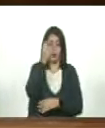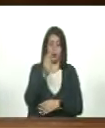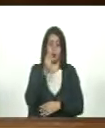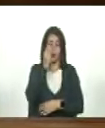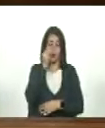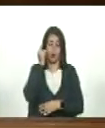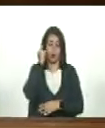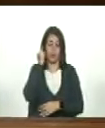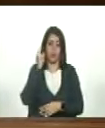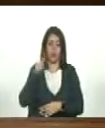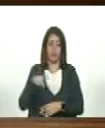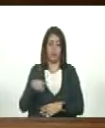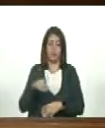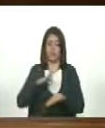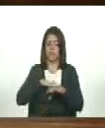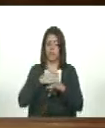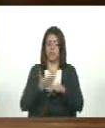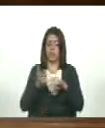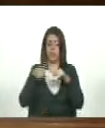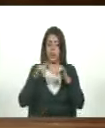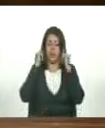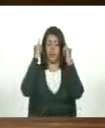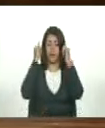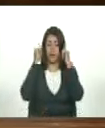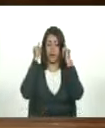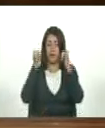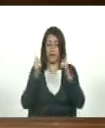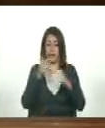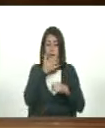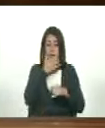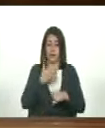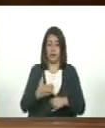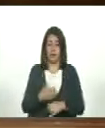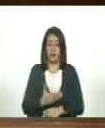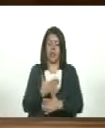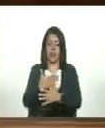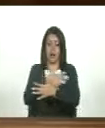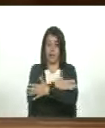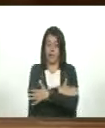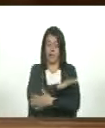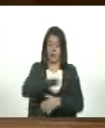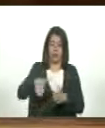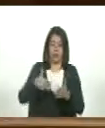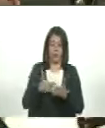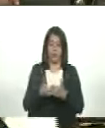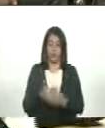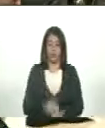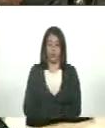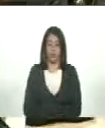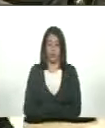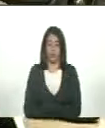y los diputados en razón de las fiestas decembrinas. Un gran abrazo a todas y a todos.